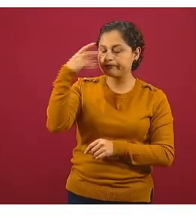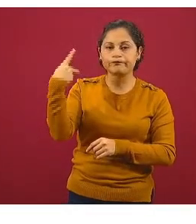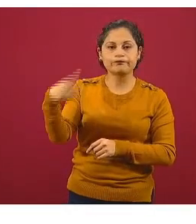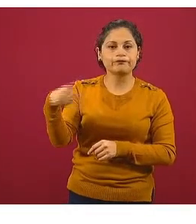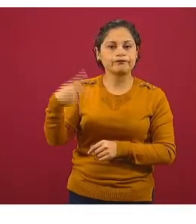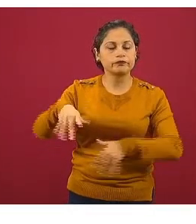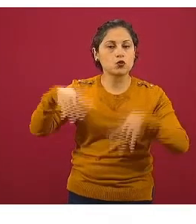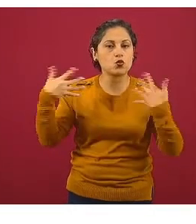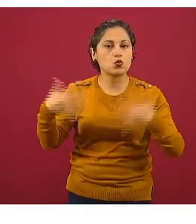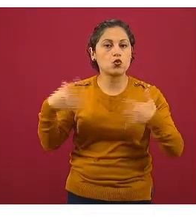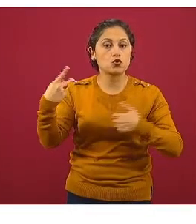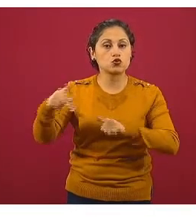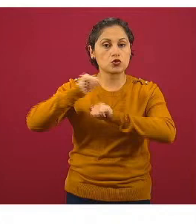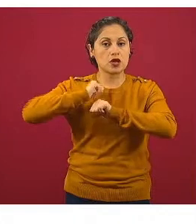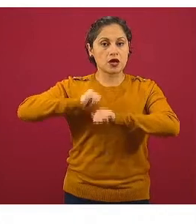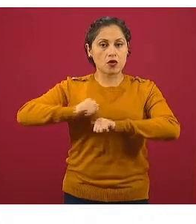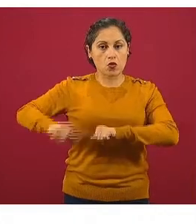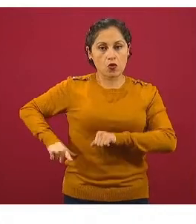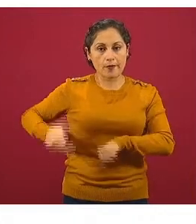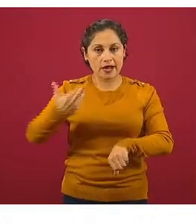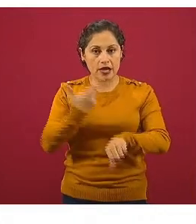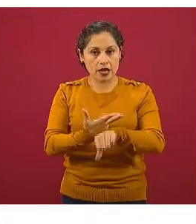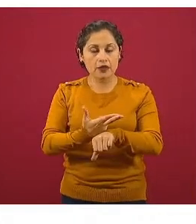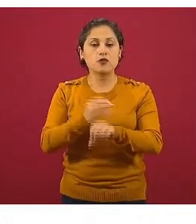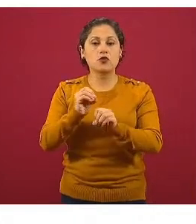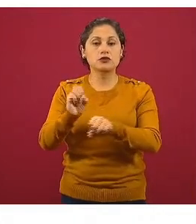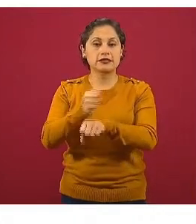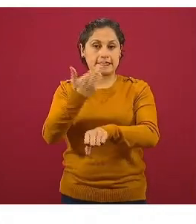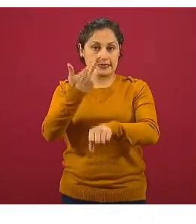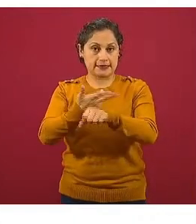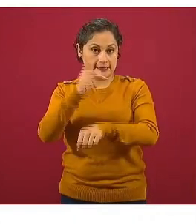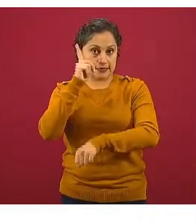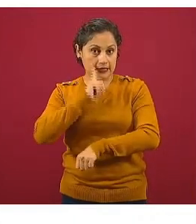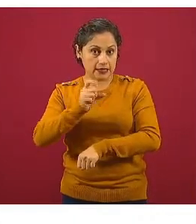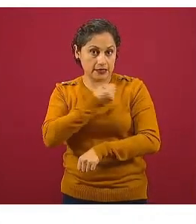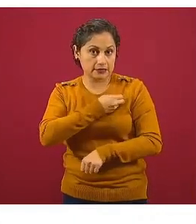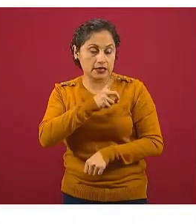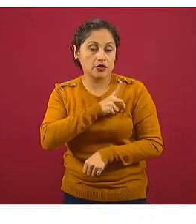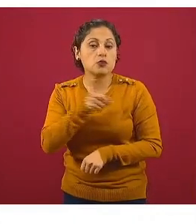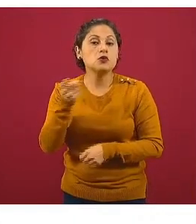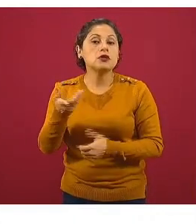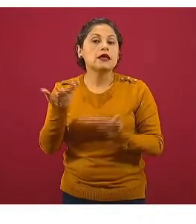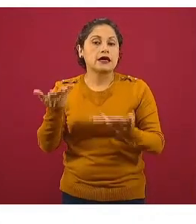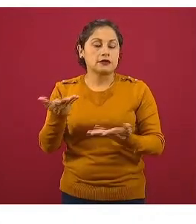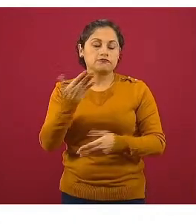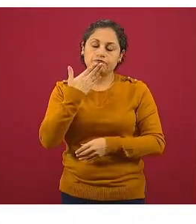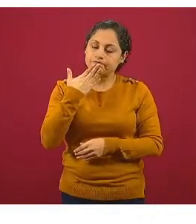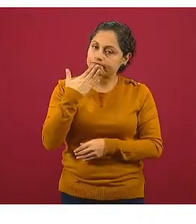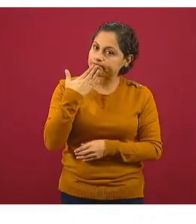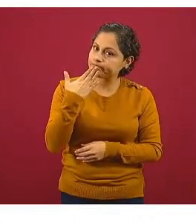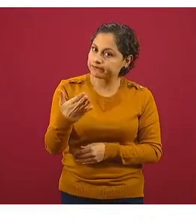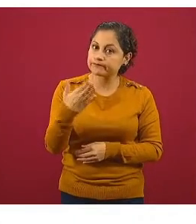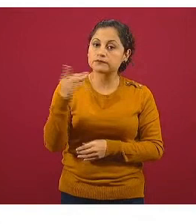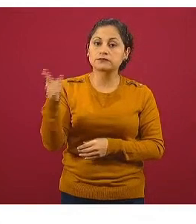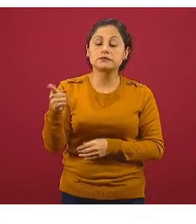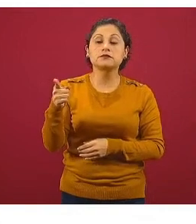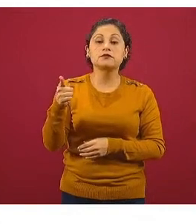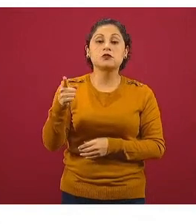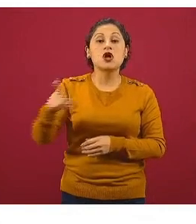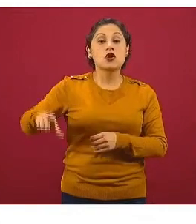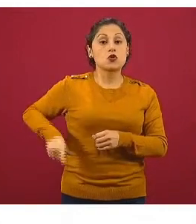sus autoridades, tanto el gobernador como su secretaria de Salud. También, que no se nos olvide, mérito tiene el gobierno